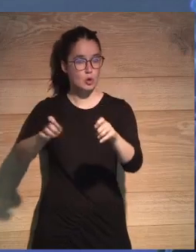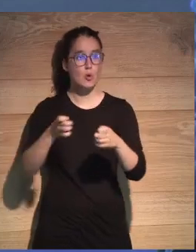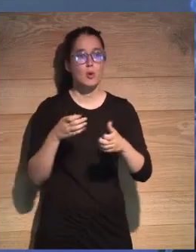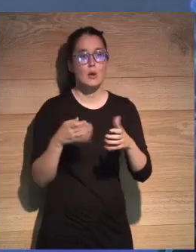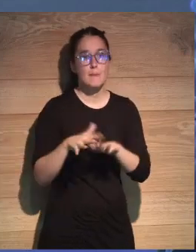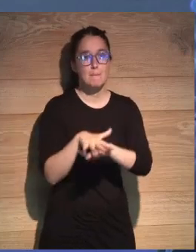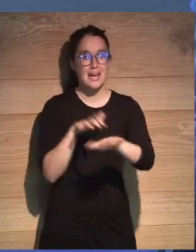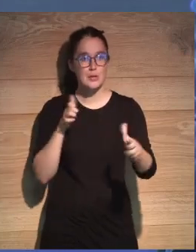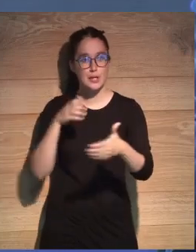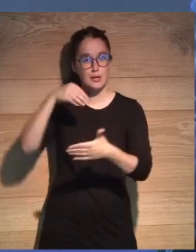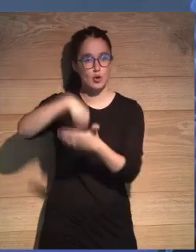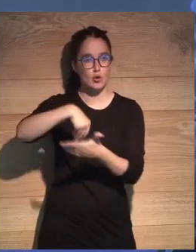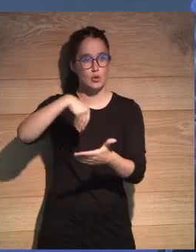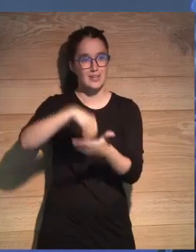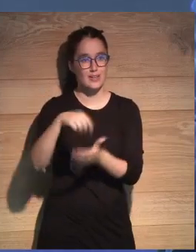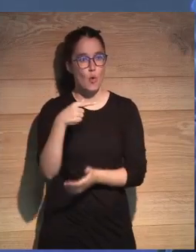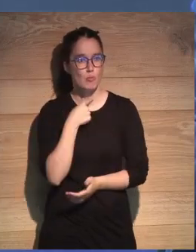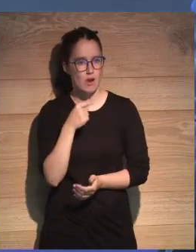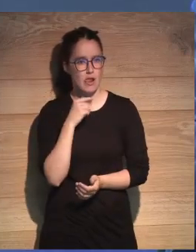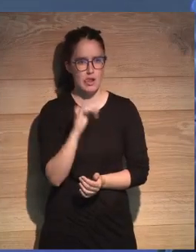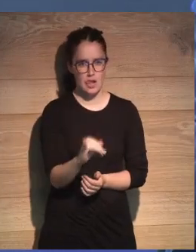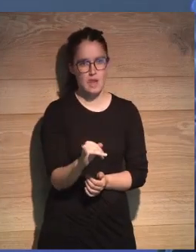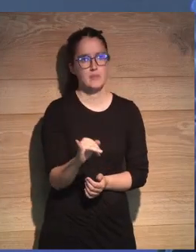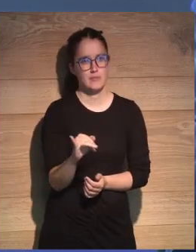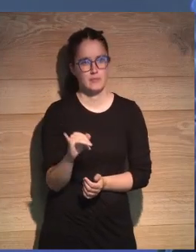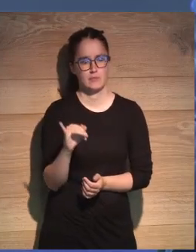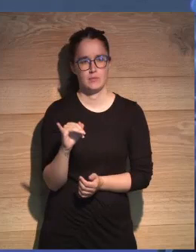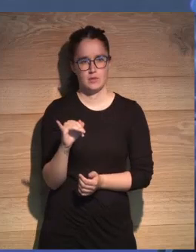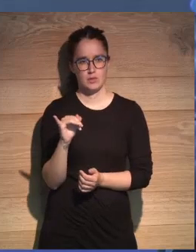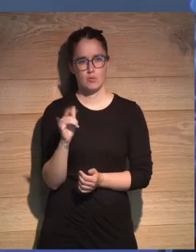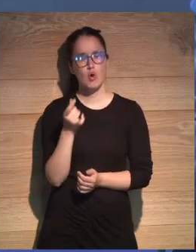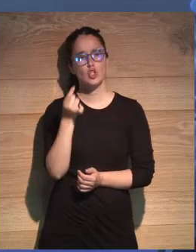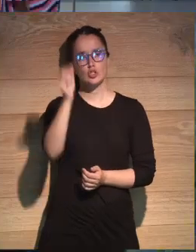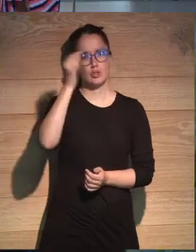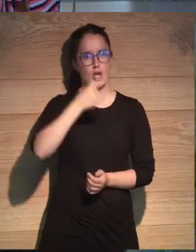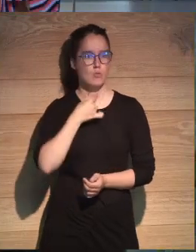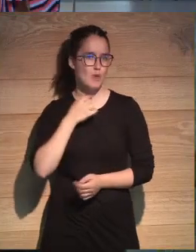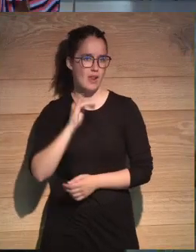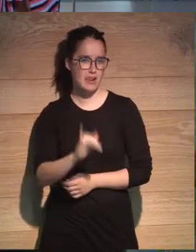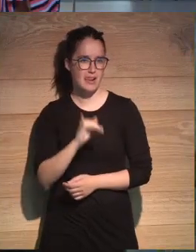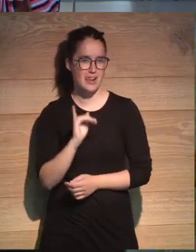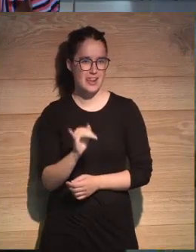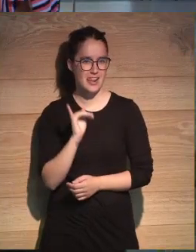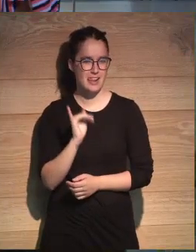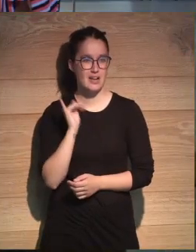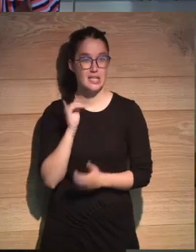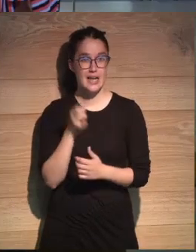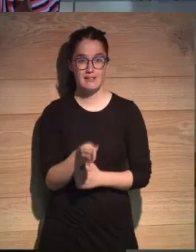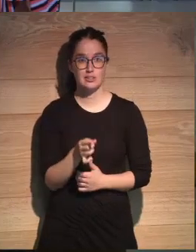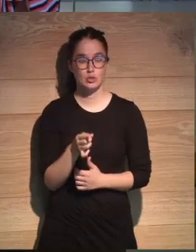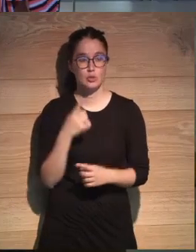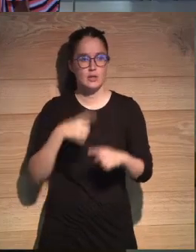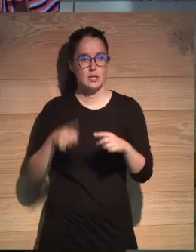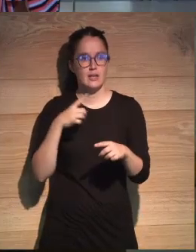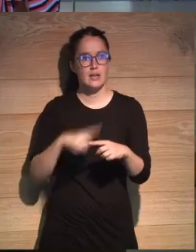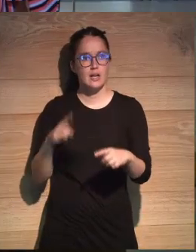estas tienen contenido humorístico, vamos a decir, o sea, están teñidas de humor. Y esto es una